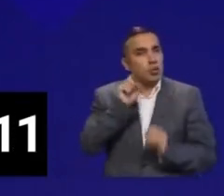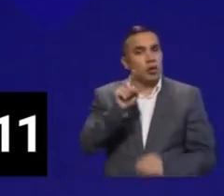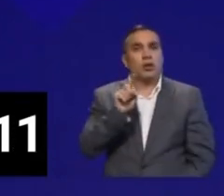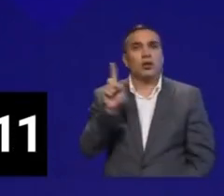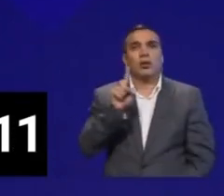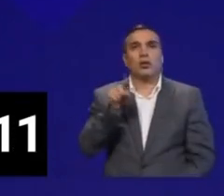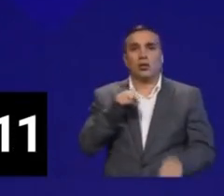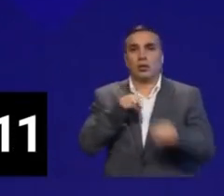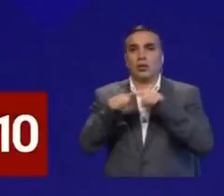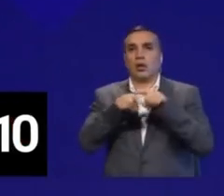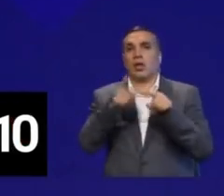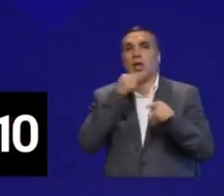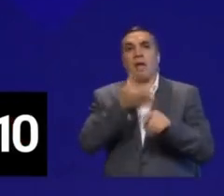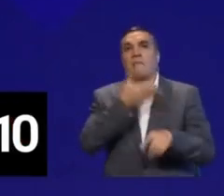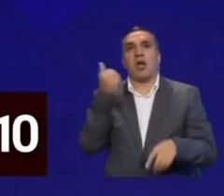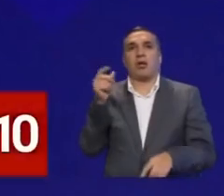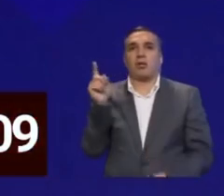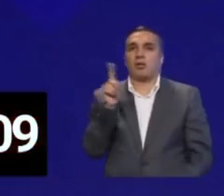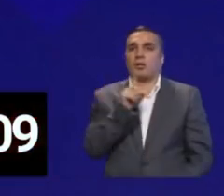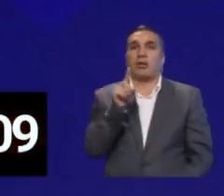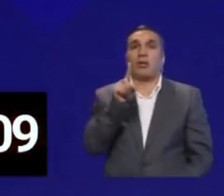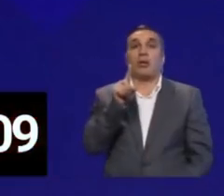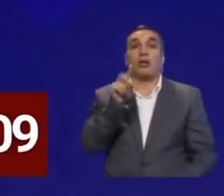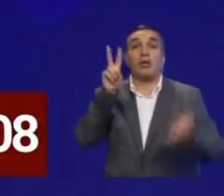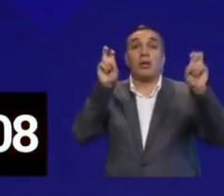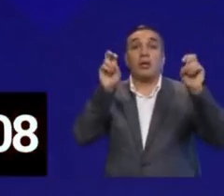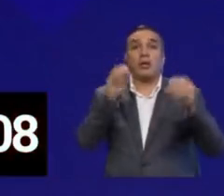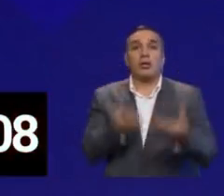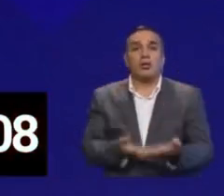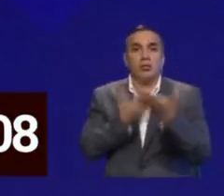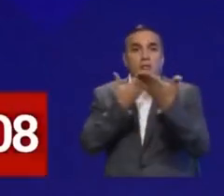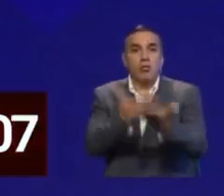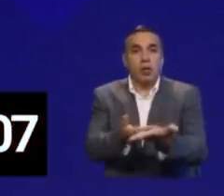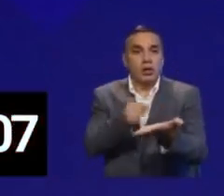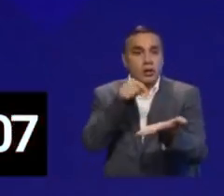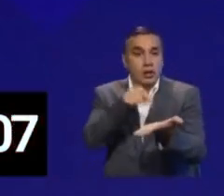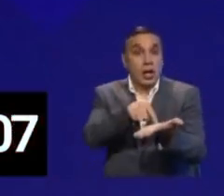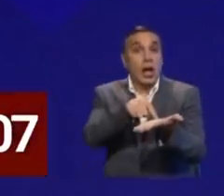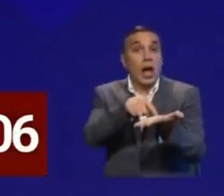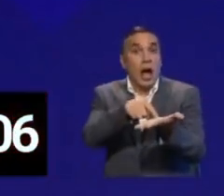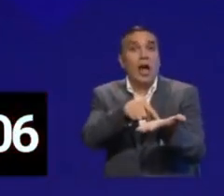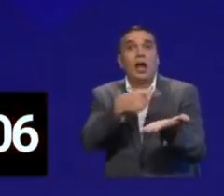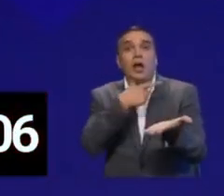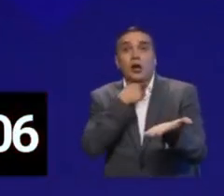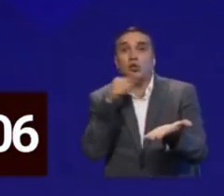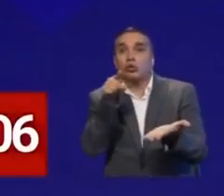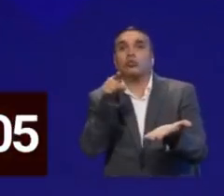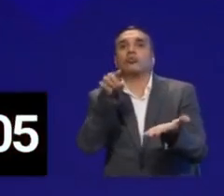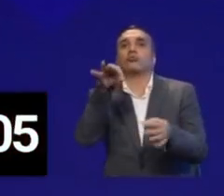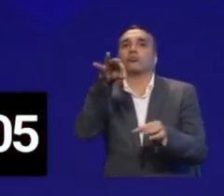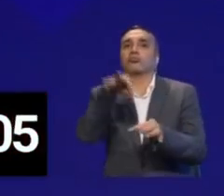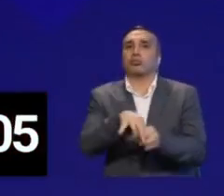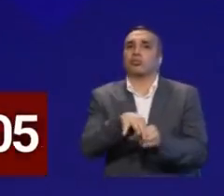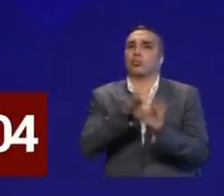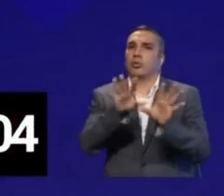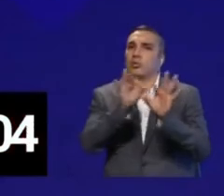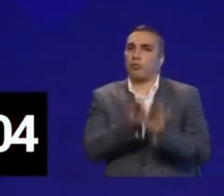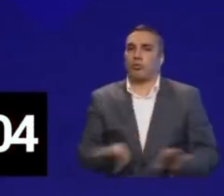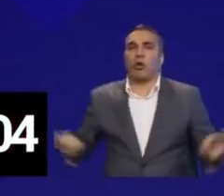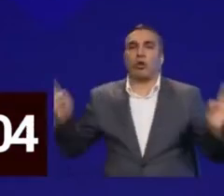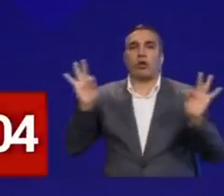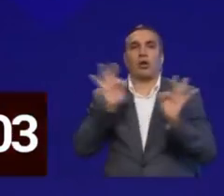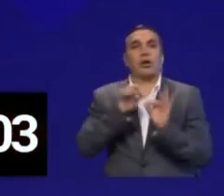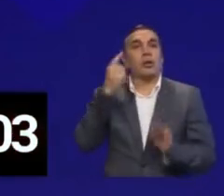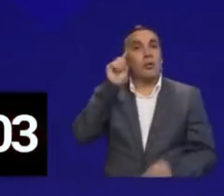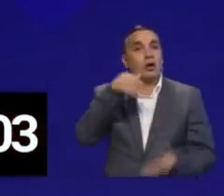un concurso de quién es el mejor, es el tema de quién tiene la mejor propuesta y que escuche a la gente y que sea una propuesta de ustedes